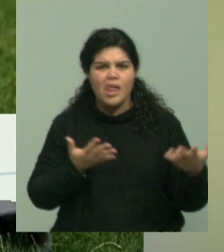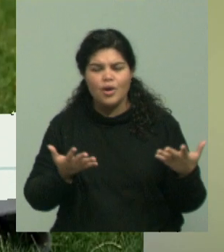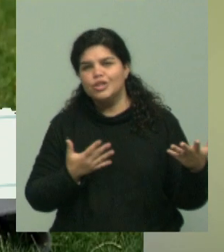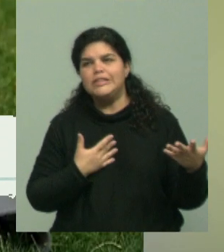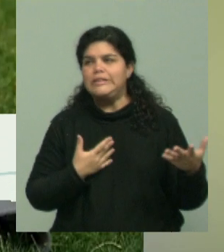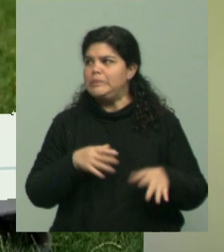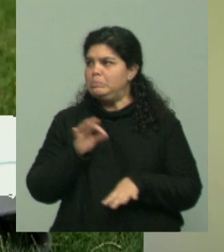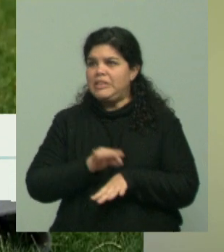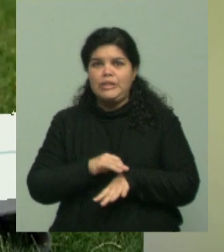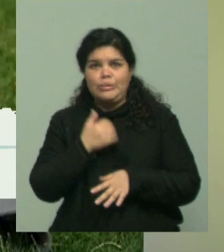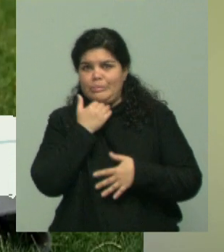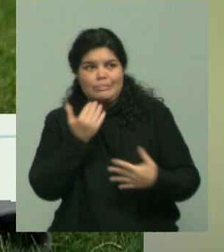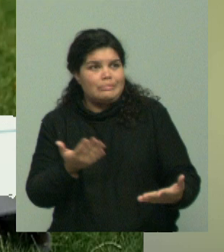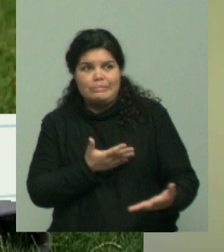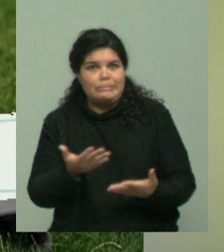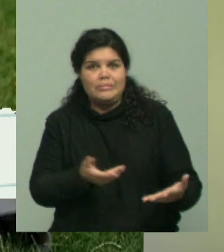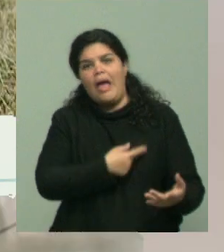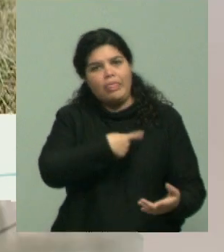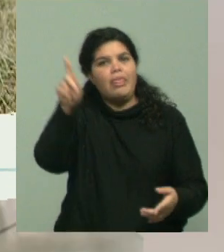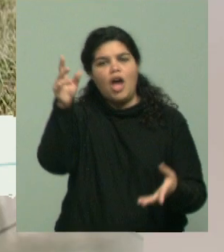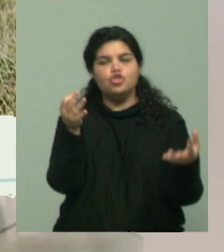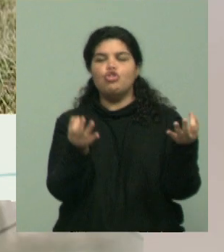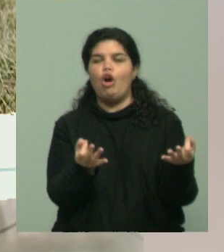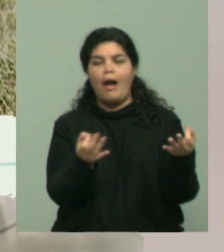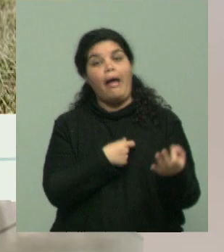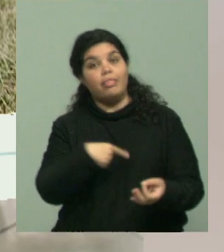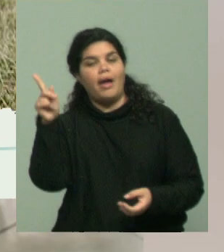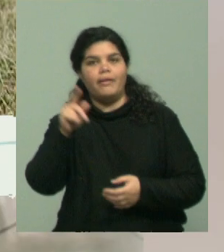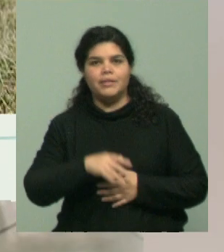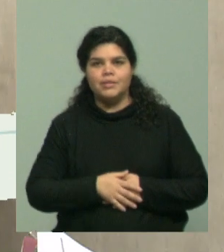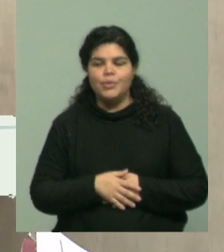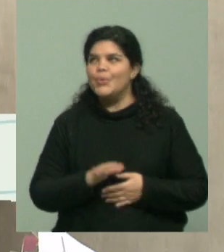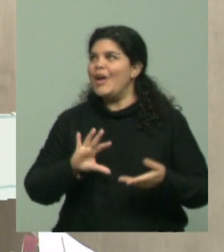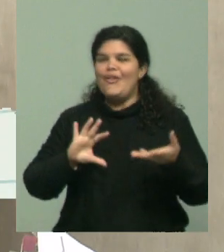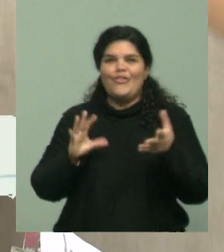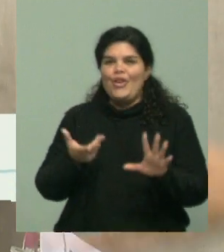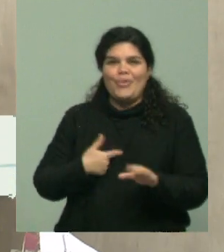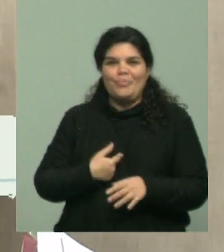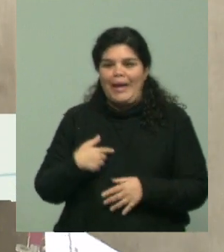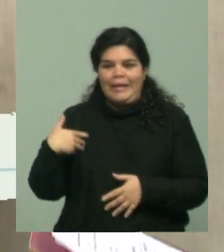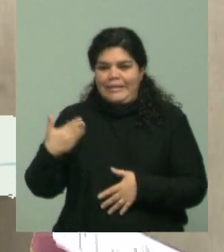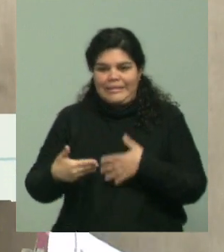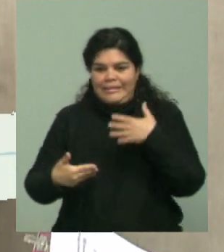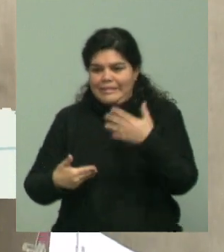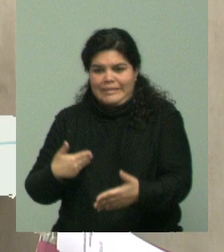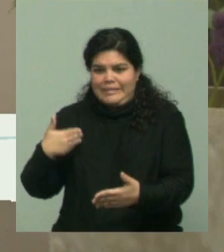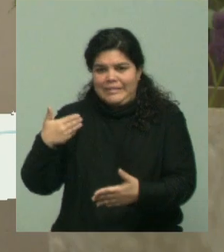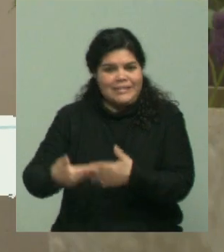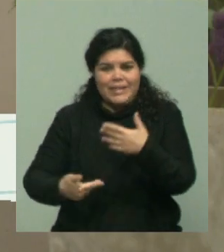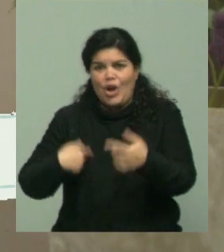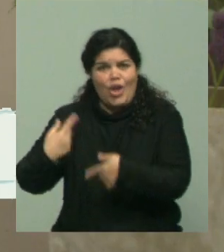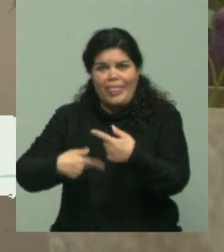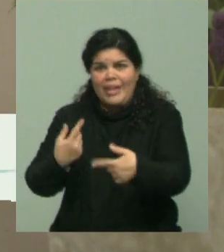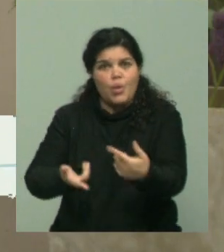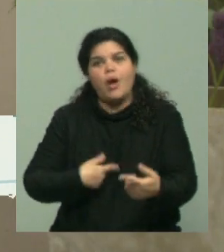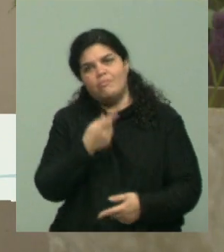sabe qué darle. Entonces le dice, bueno, anda a hacer yoga, ¿viste? Como diciendo... Es la última. Tu último recurso, ¿viste? Claro, cuando en realidad tendría